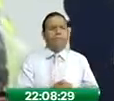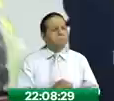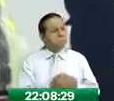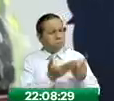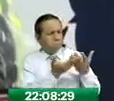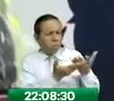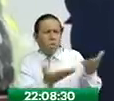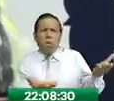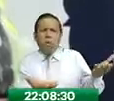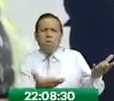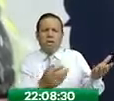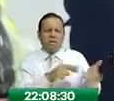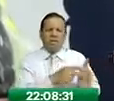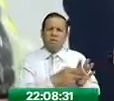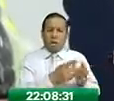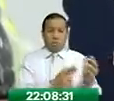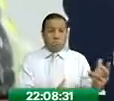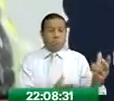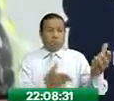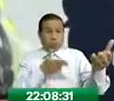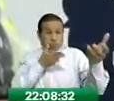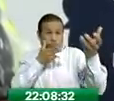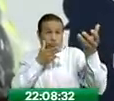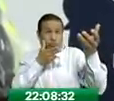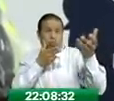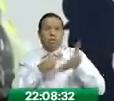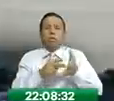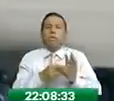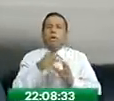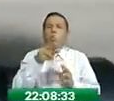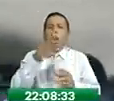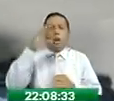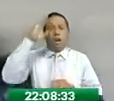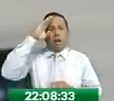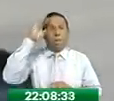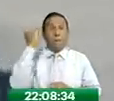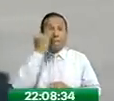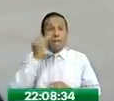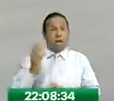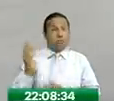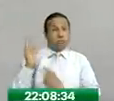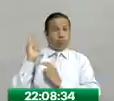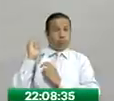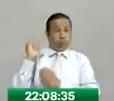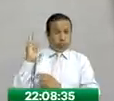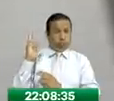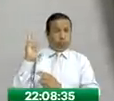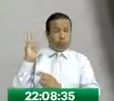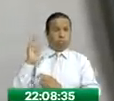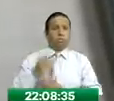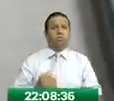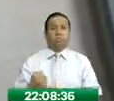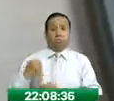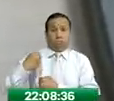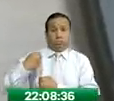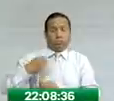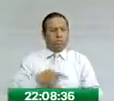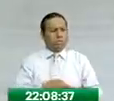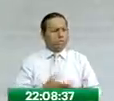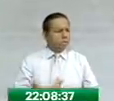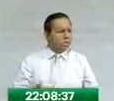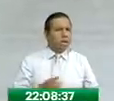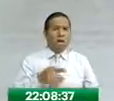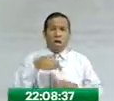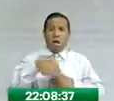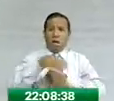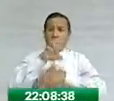son de uso militar. Son armas que son de procedencia extranjera